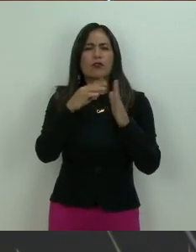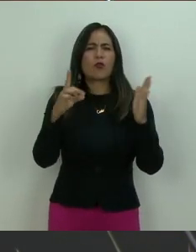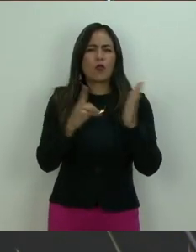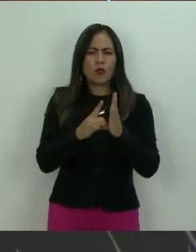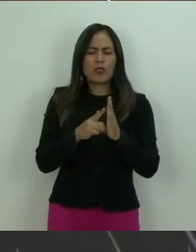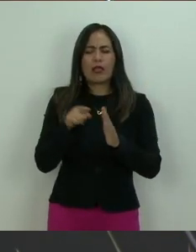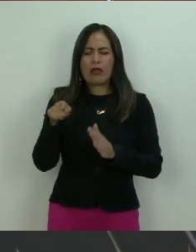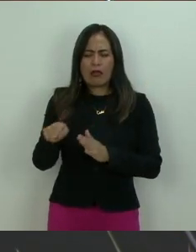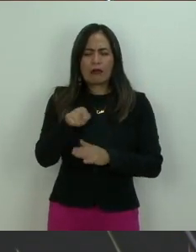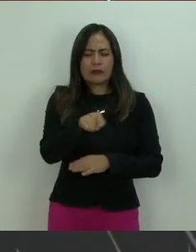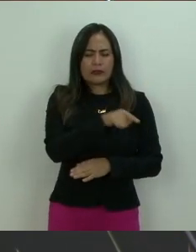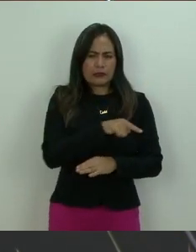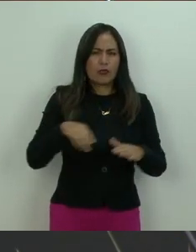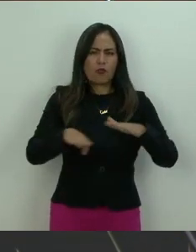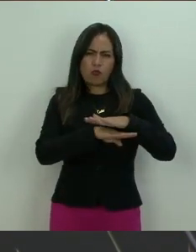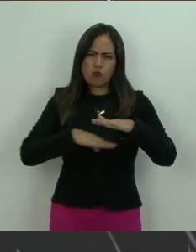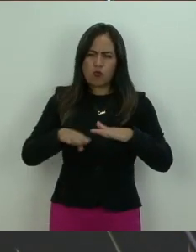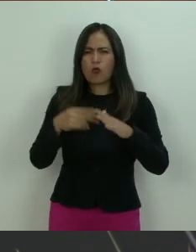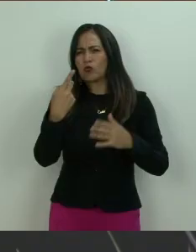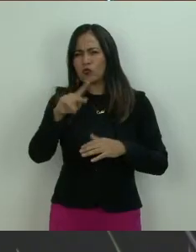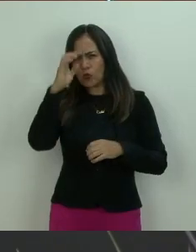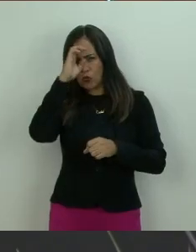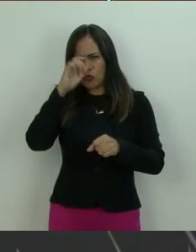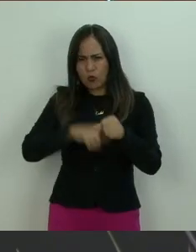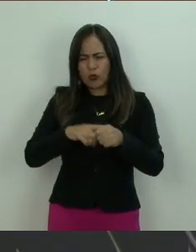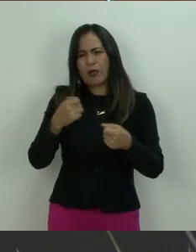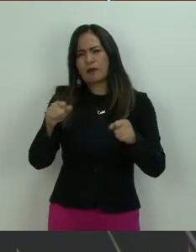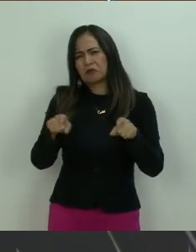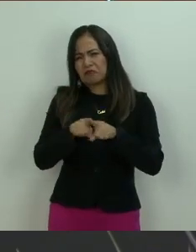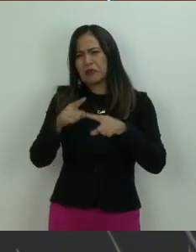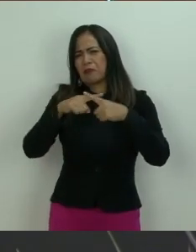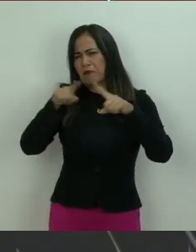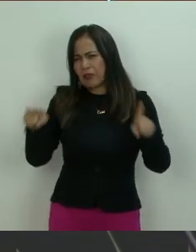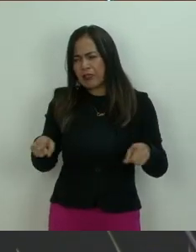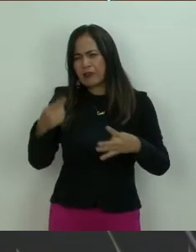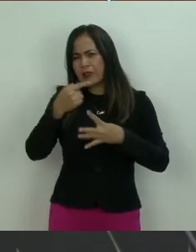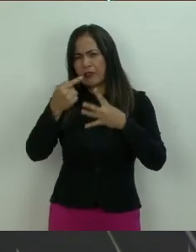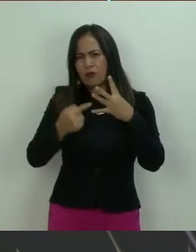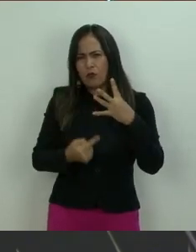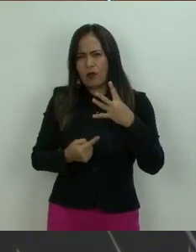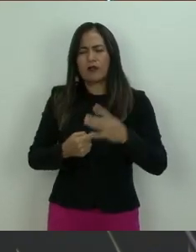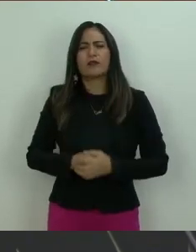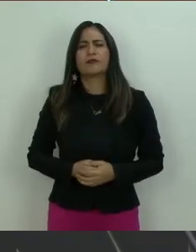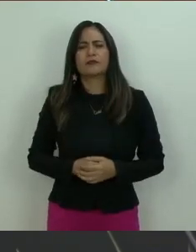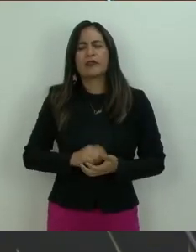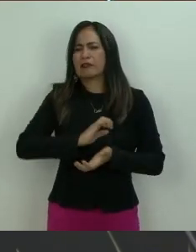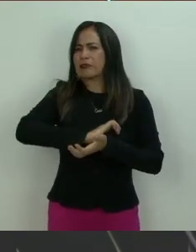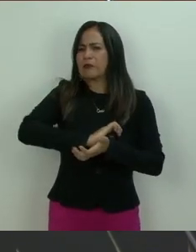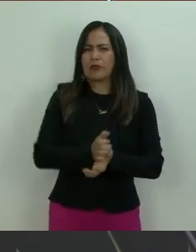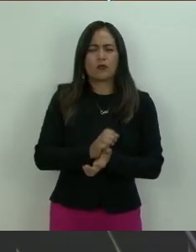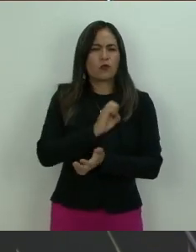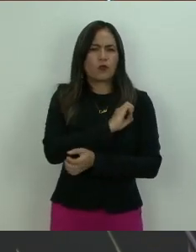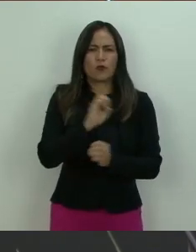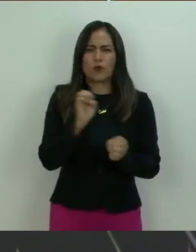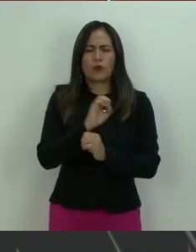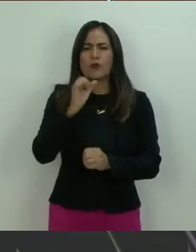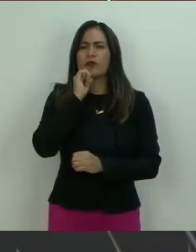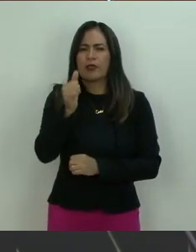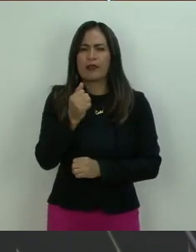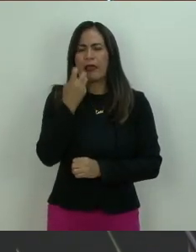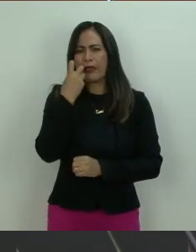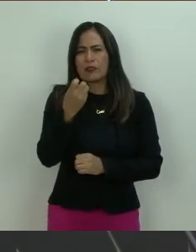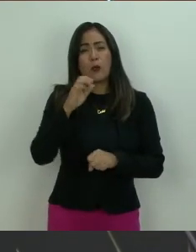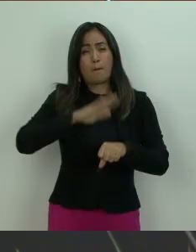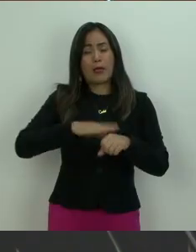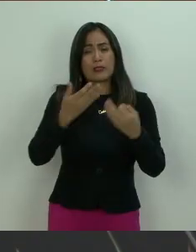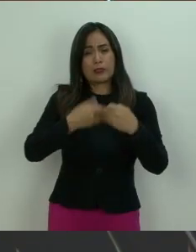aproximación sobre la base del pluralismo, el respeto a la diversidad, la interseccionalidad y el combate a la discriminación como principios y valores